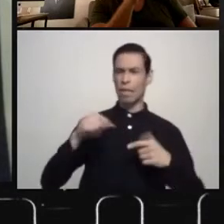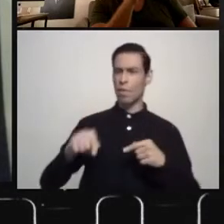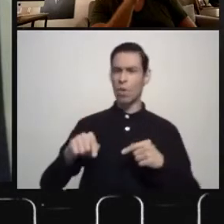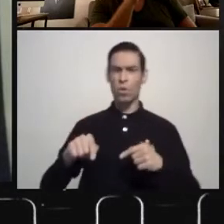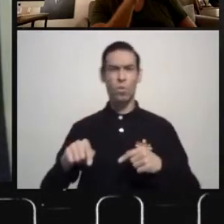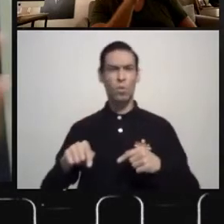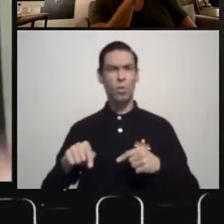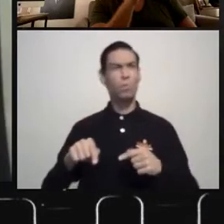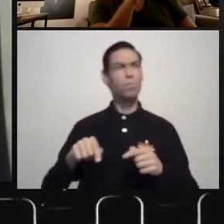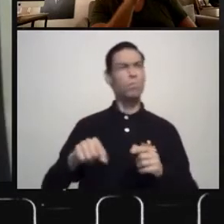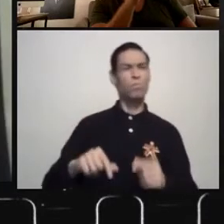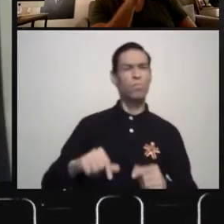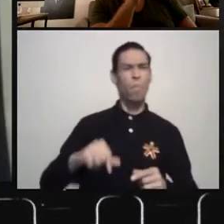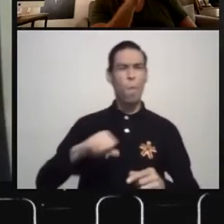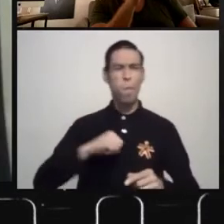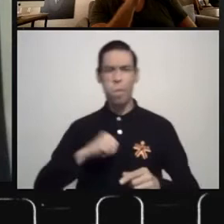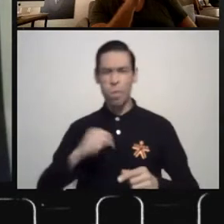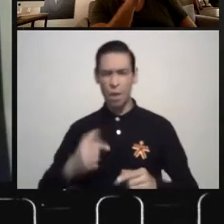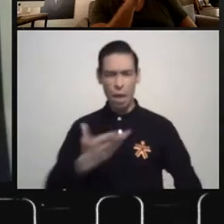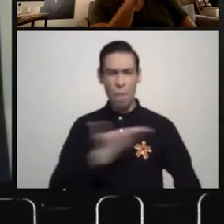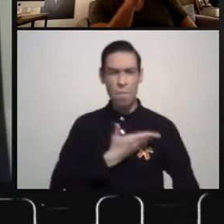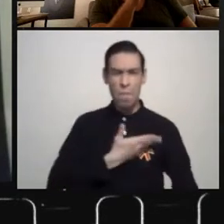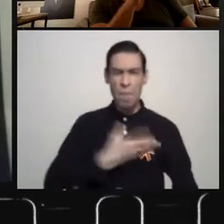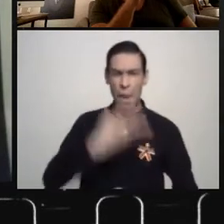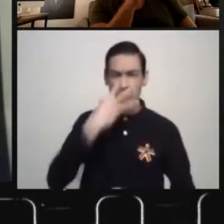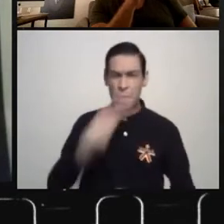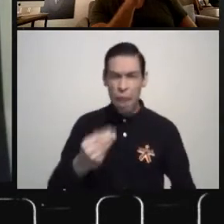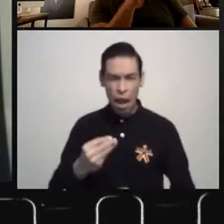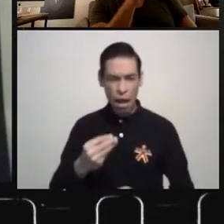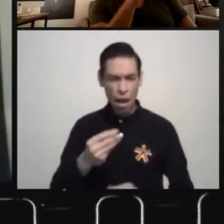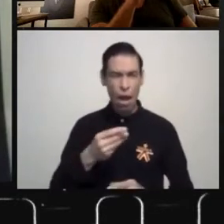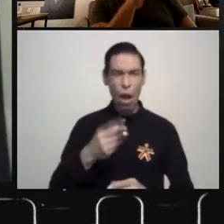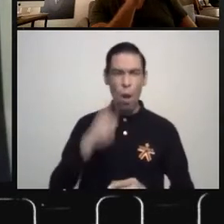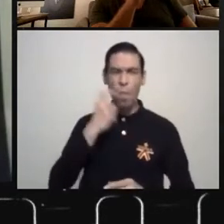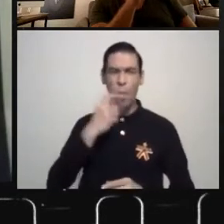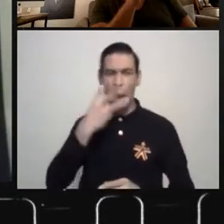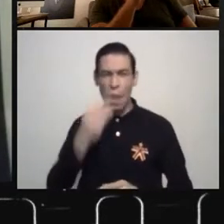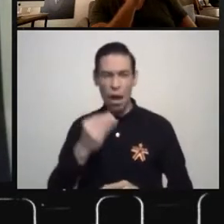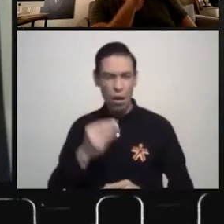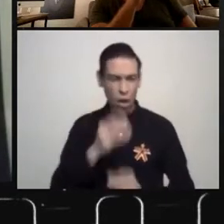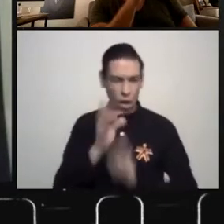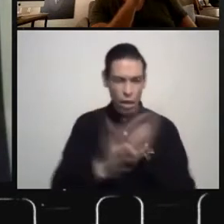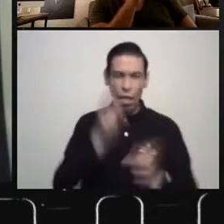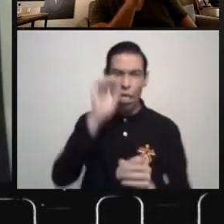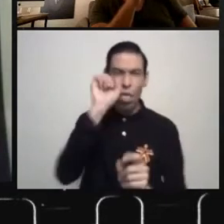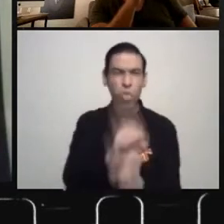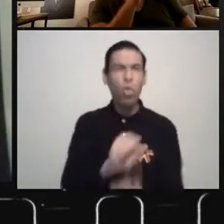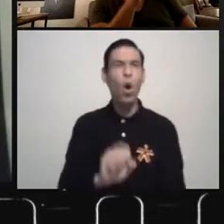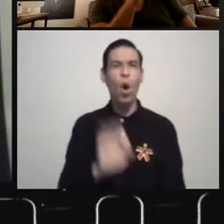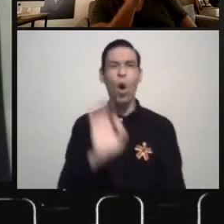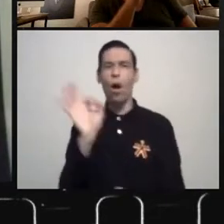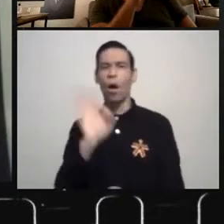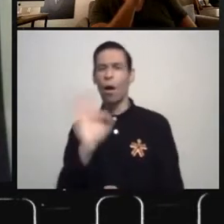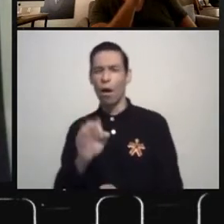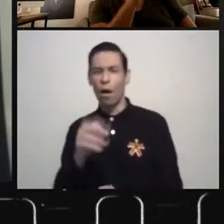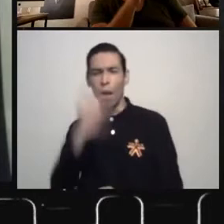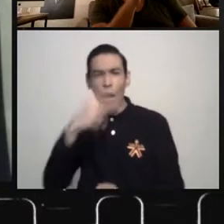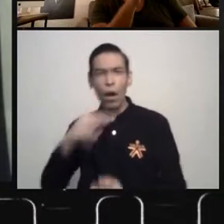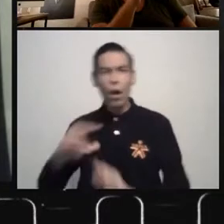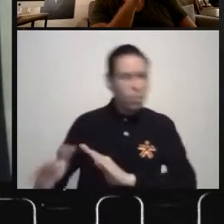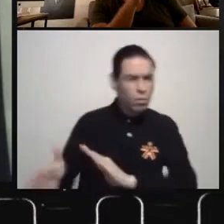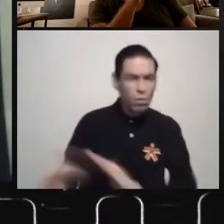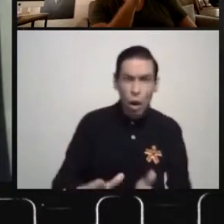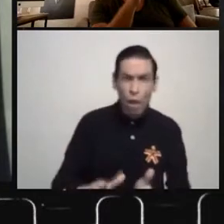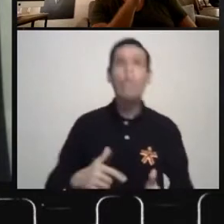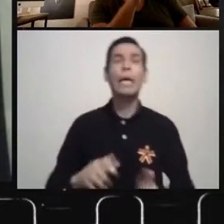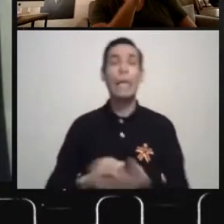pareja se descuide por los hijos, a una pérdida, ¿no?, de un hijo. Entonces creo que partir